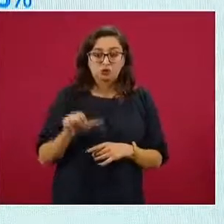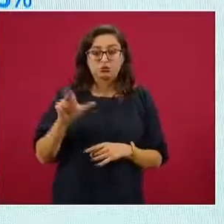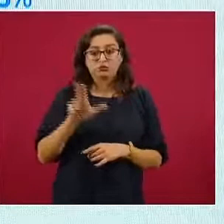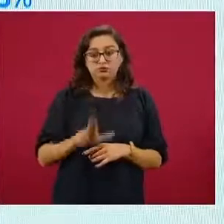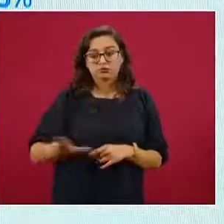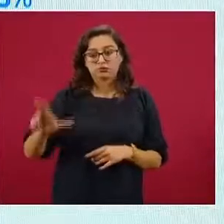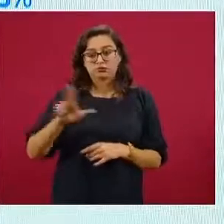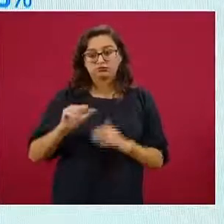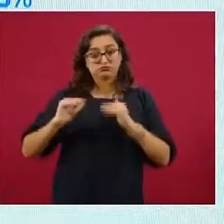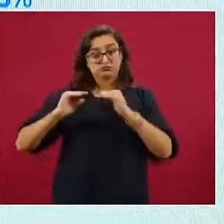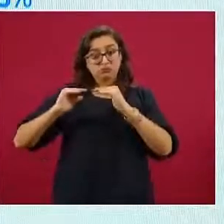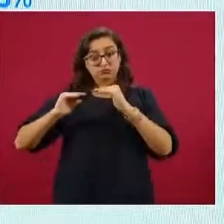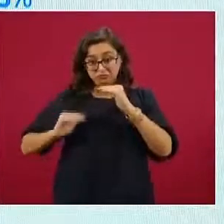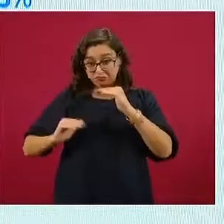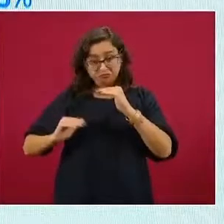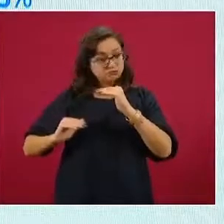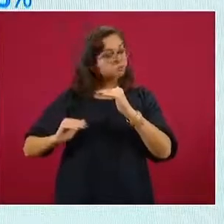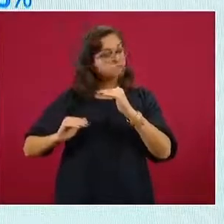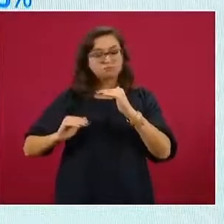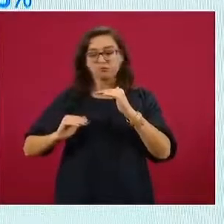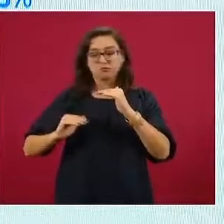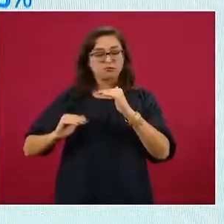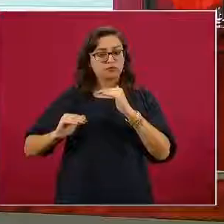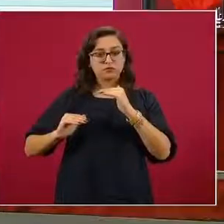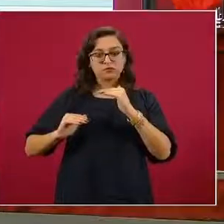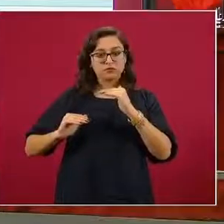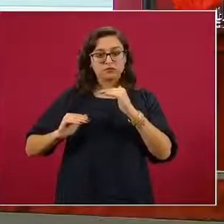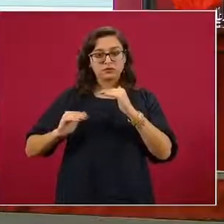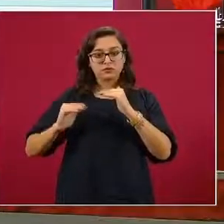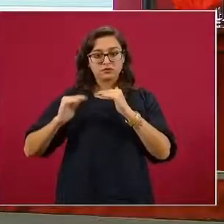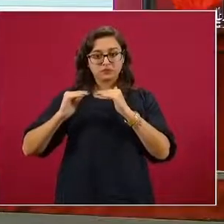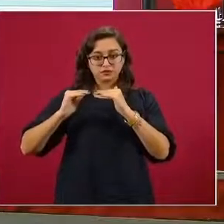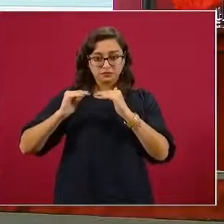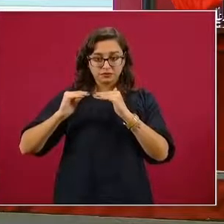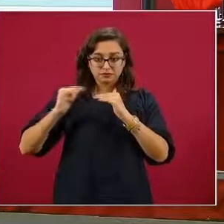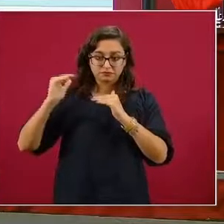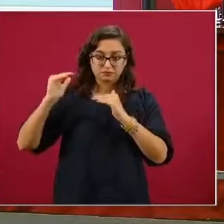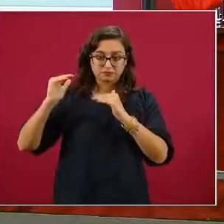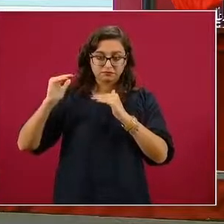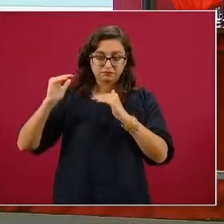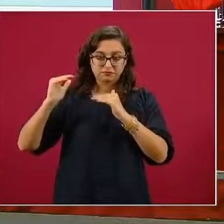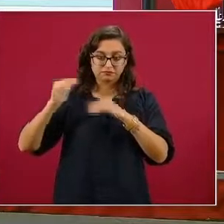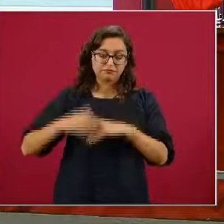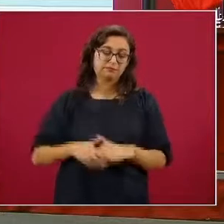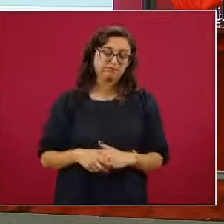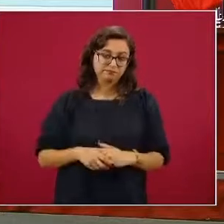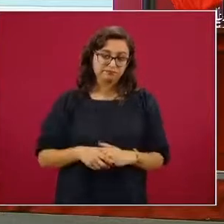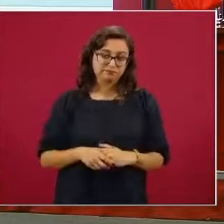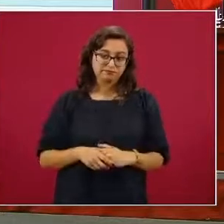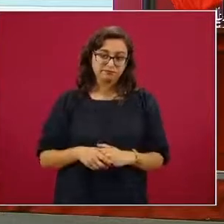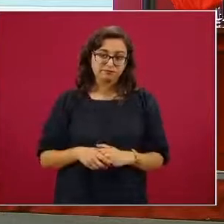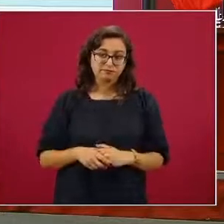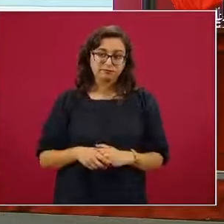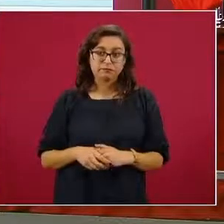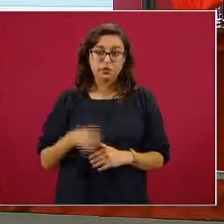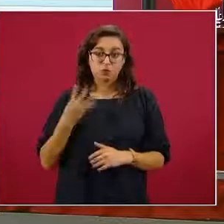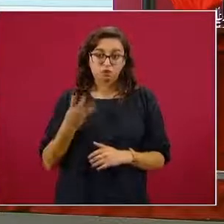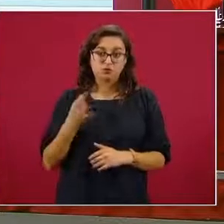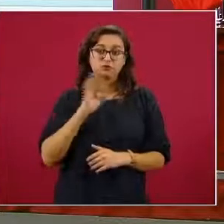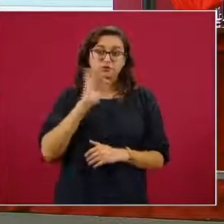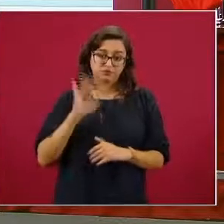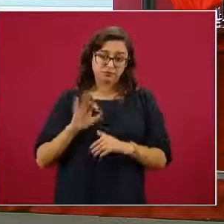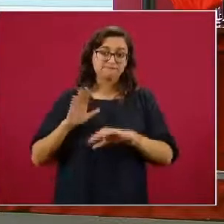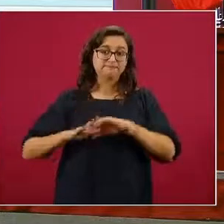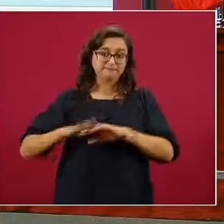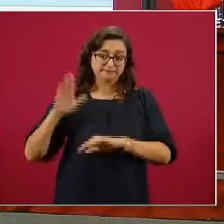octubre, en lugar de tener menos casos en la semana 41 que en la 40, tenemos más casos. Y hay un aumento de